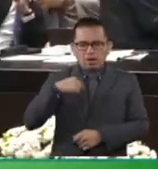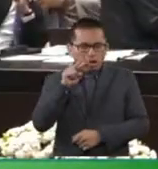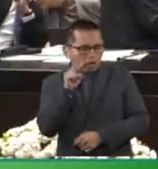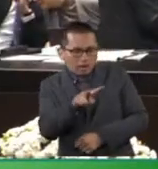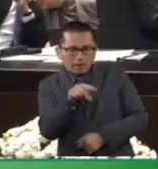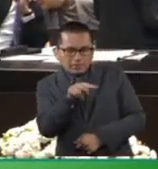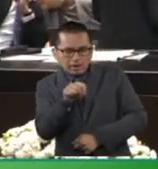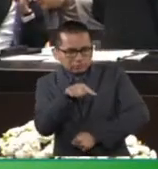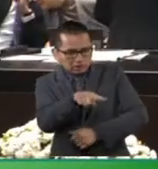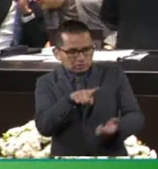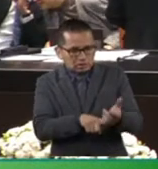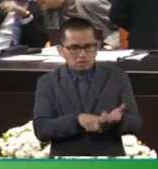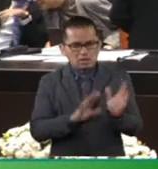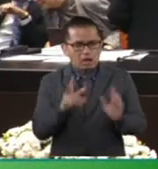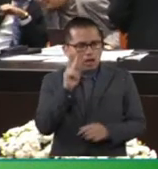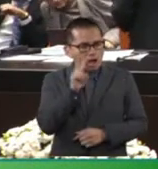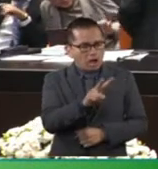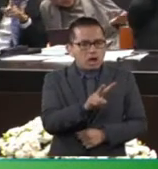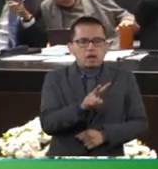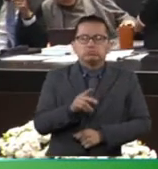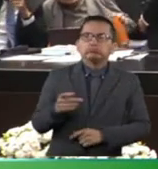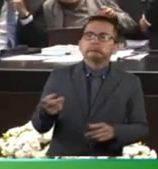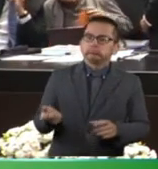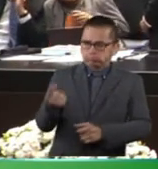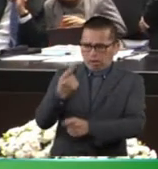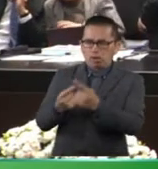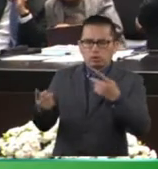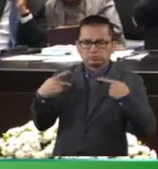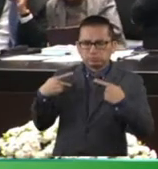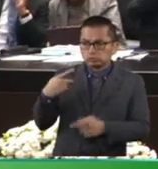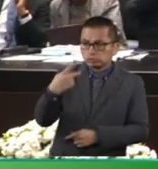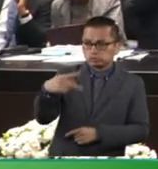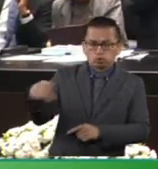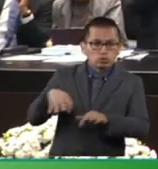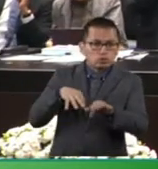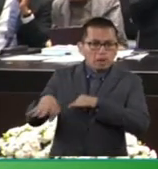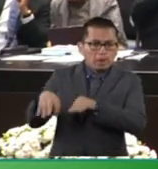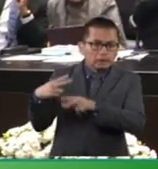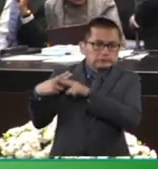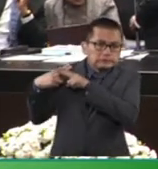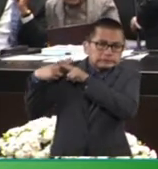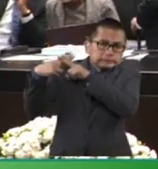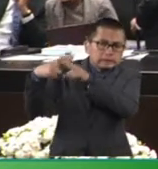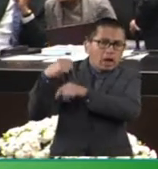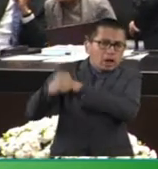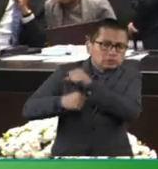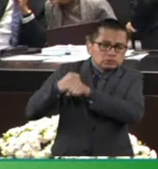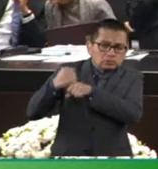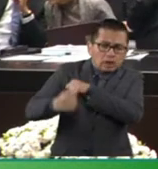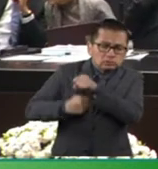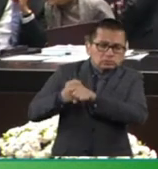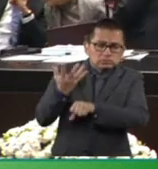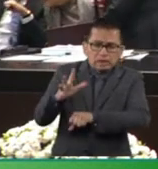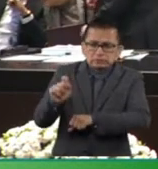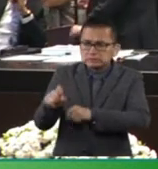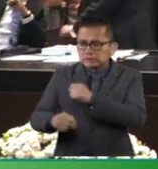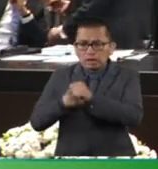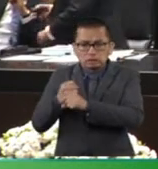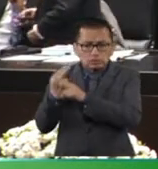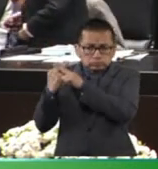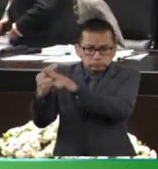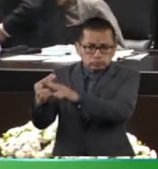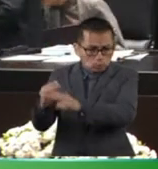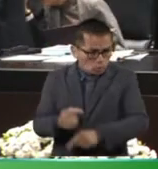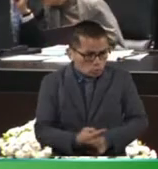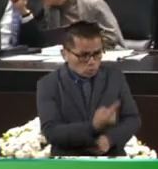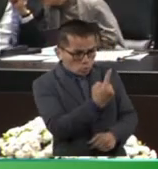terminaba con carreras de personas de décadas en una sesión del senado de la República